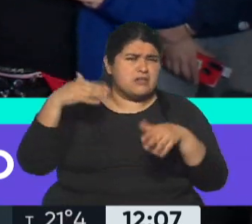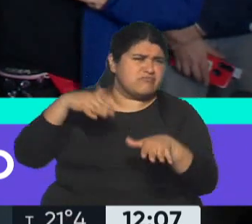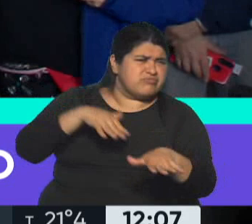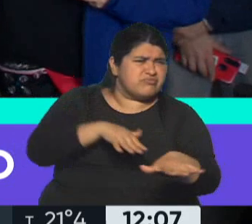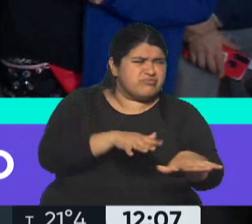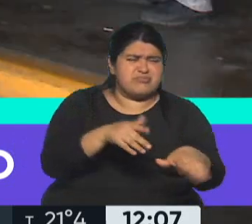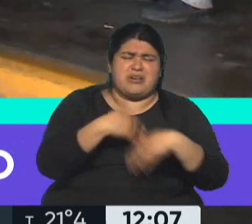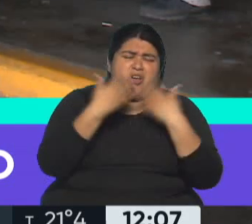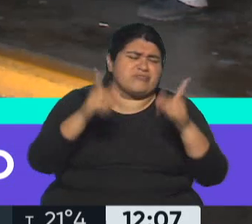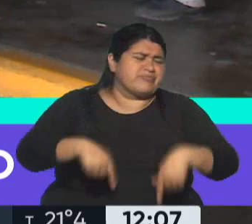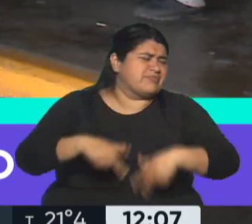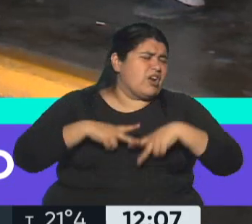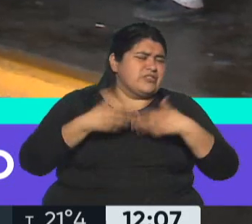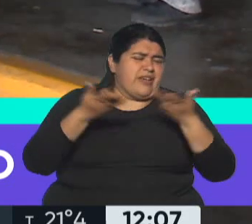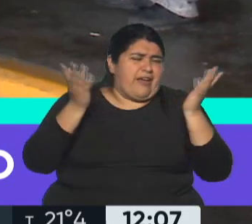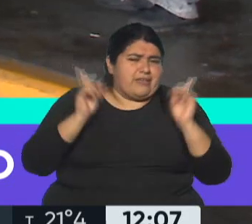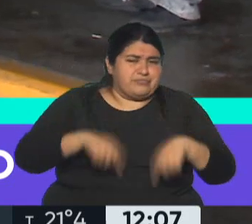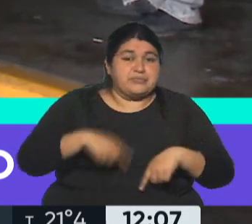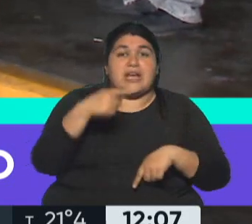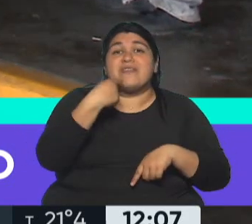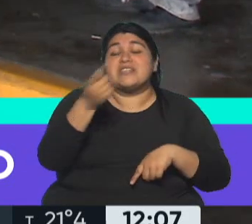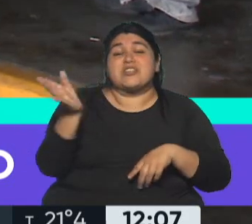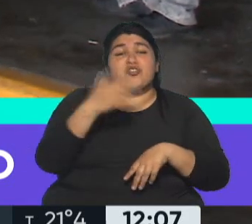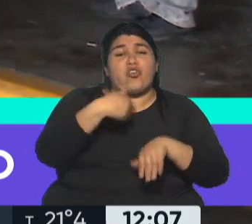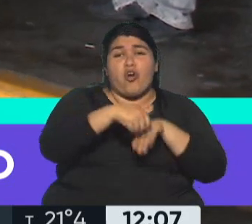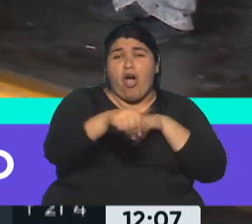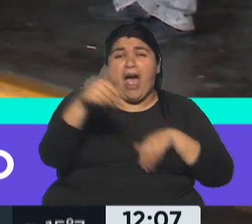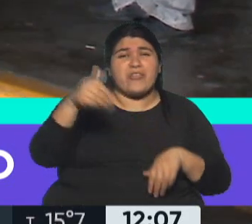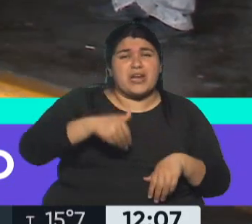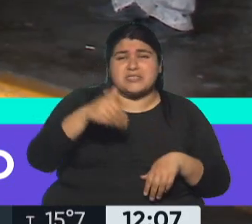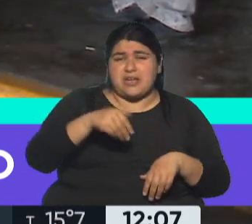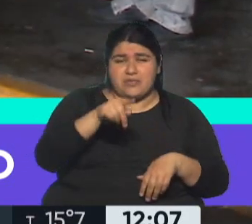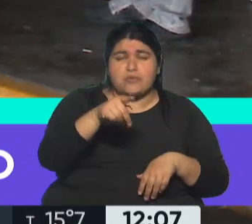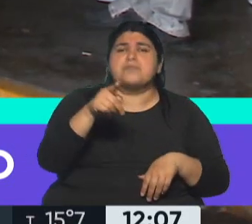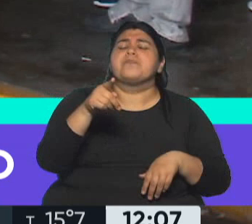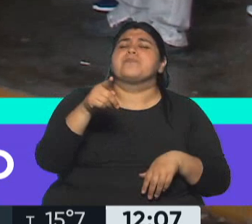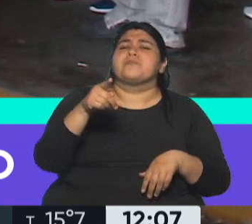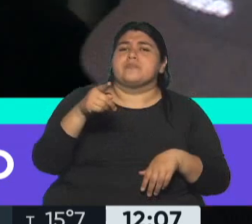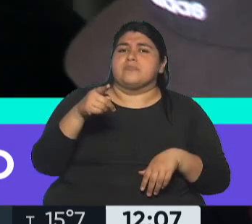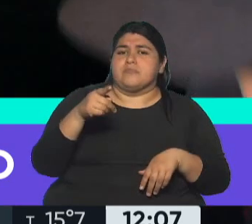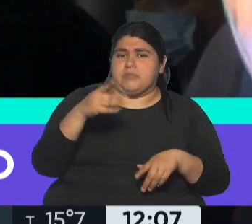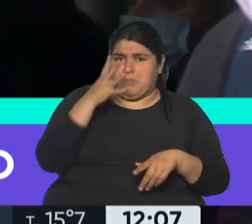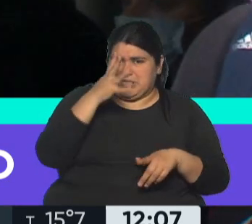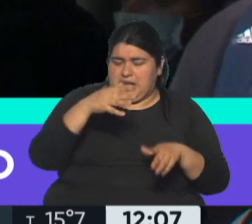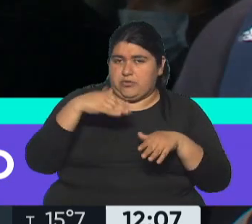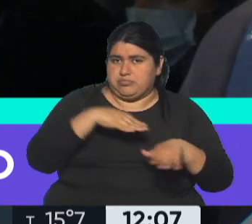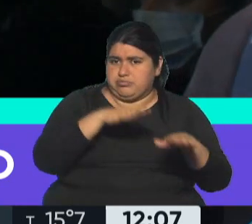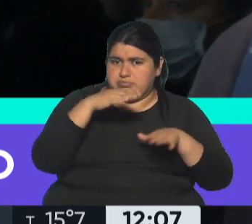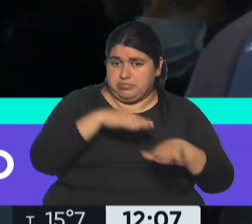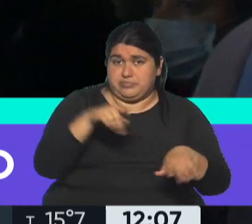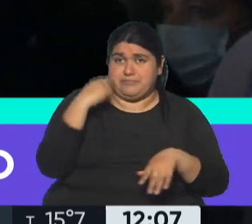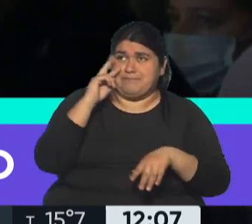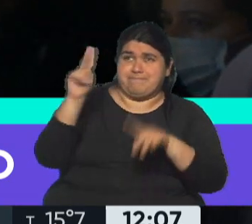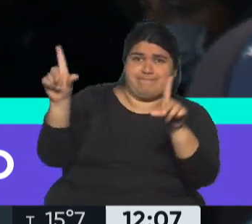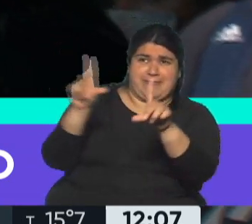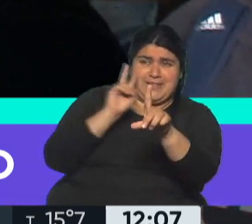embotellamiento, no sé. ¿Están todos los coches saliendo atrasados? ¿Mucho tránsito debido al éxodo turístico? Sí, sí, lo que estamos viendo en la tele, sí,